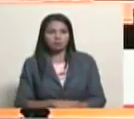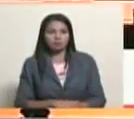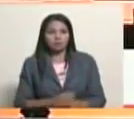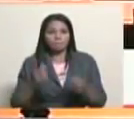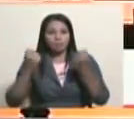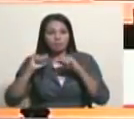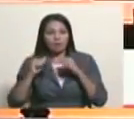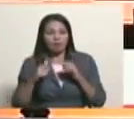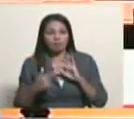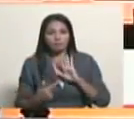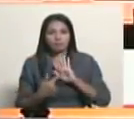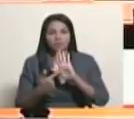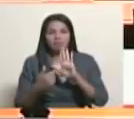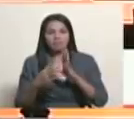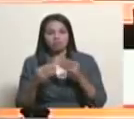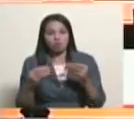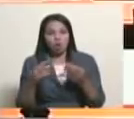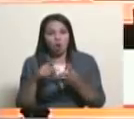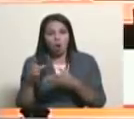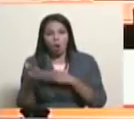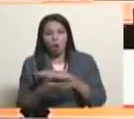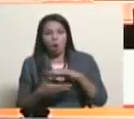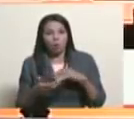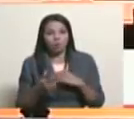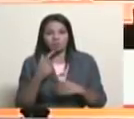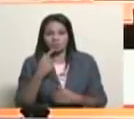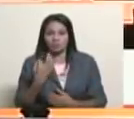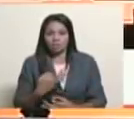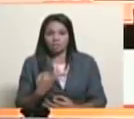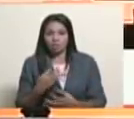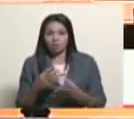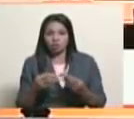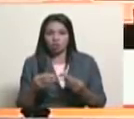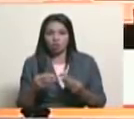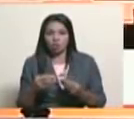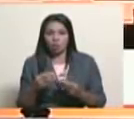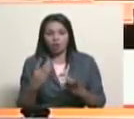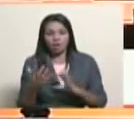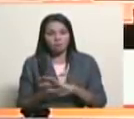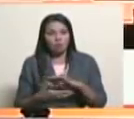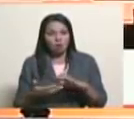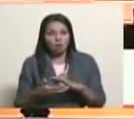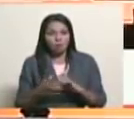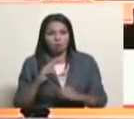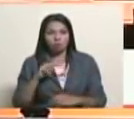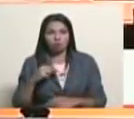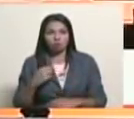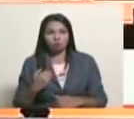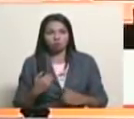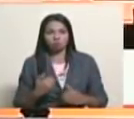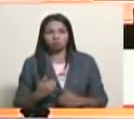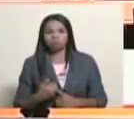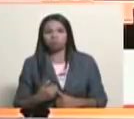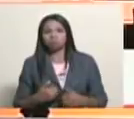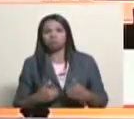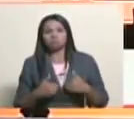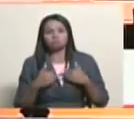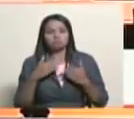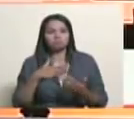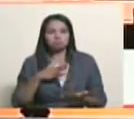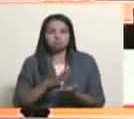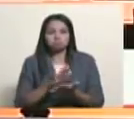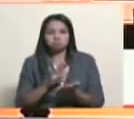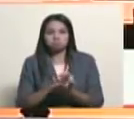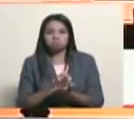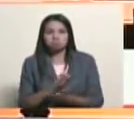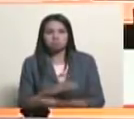preparados para enfrentar cualquier circunstancia. Yo siempre he dicho, frente a cualquier circunstancia, nervios de acero,